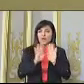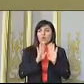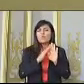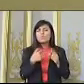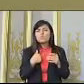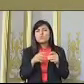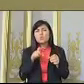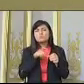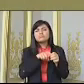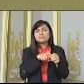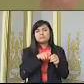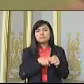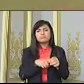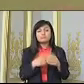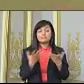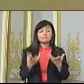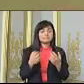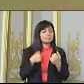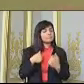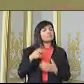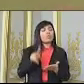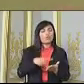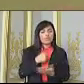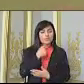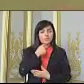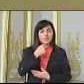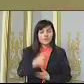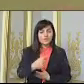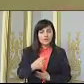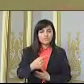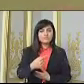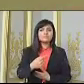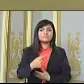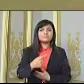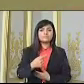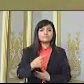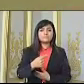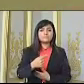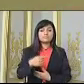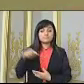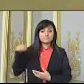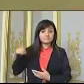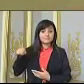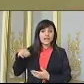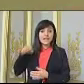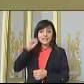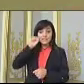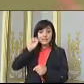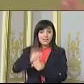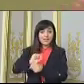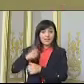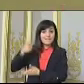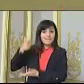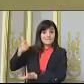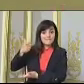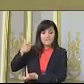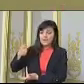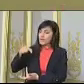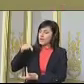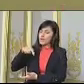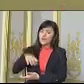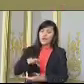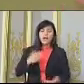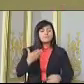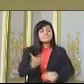absolutamente ningún desequilibrio y reitero, técnicamente la Secretaría de Finanzas queda acompañando a